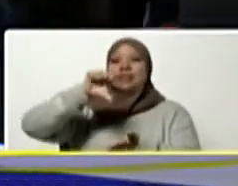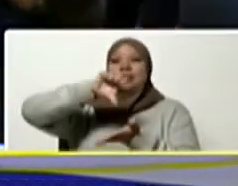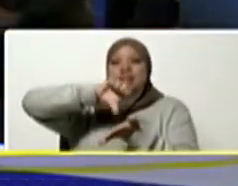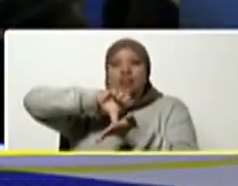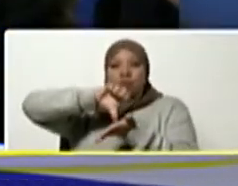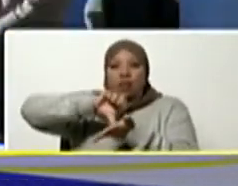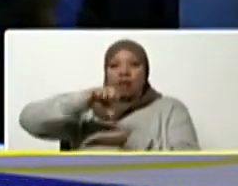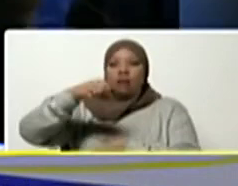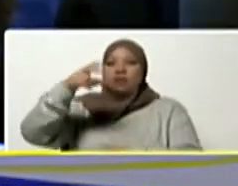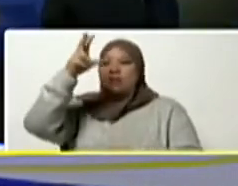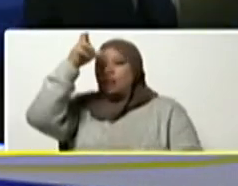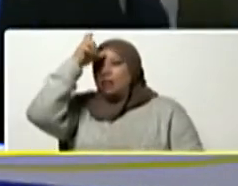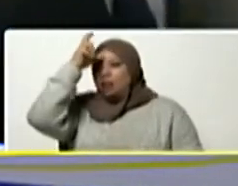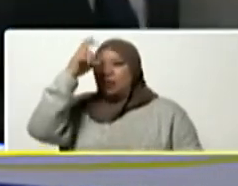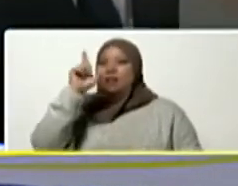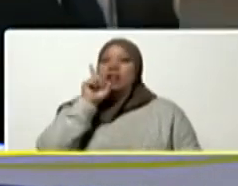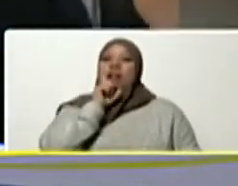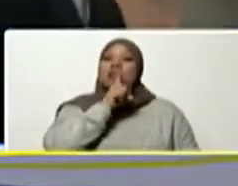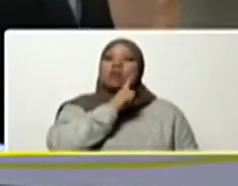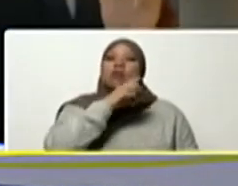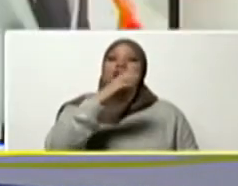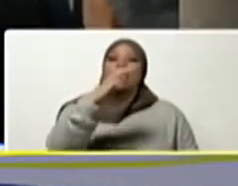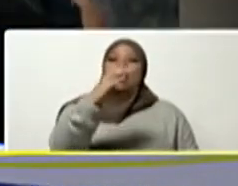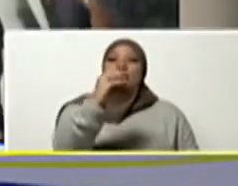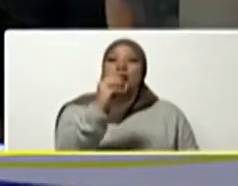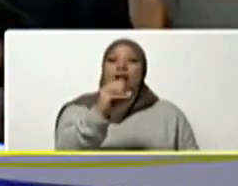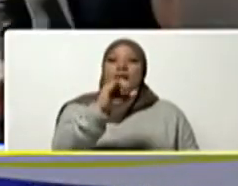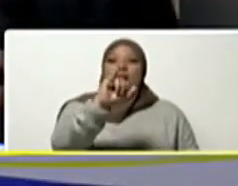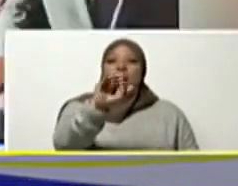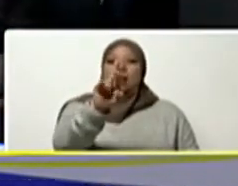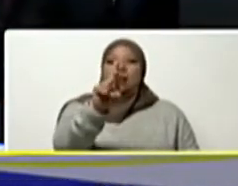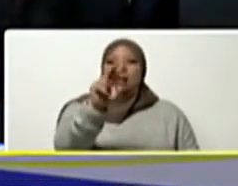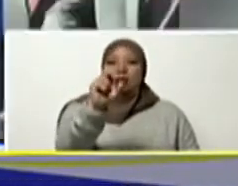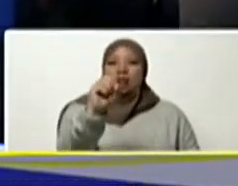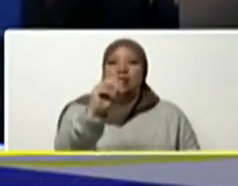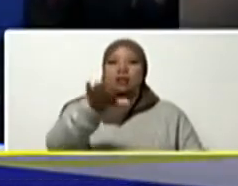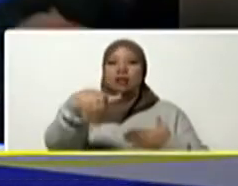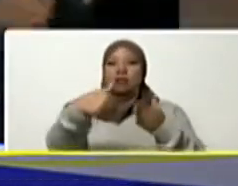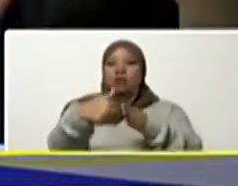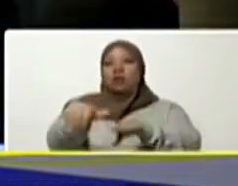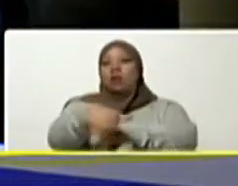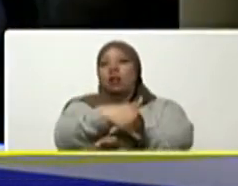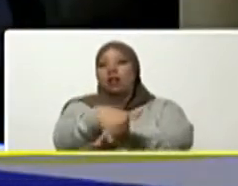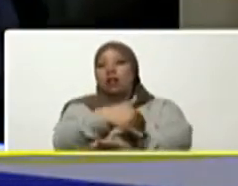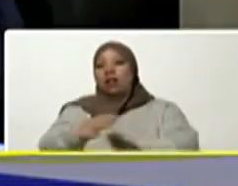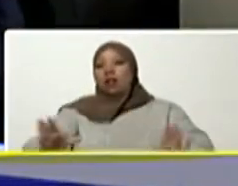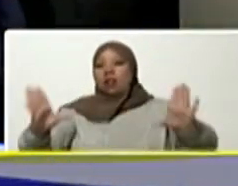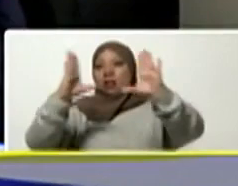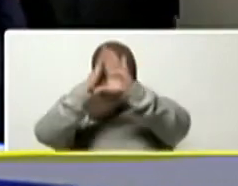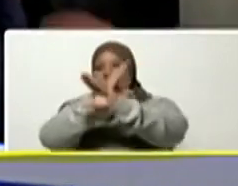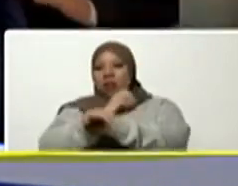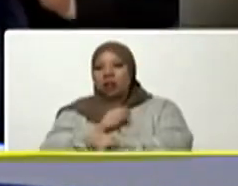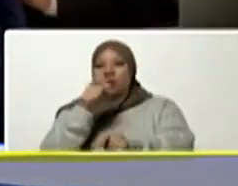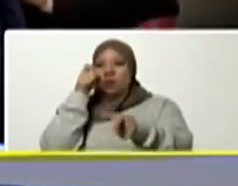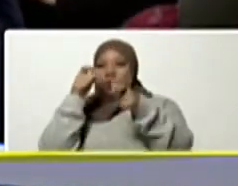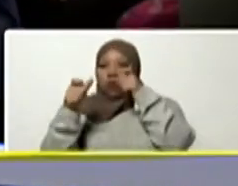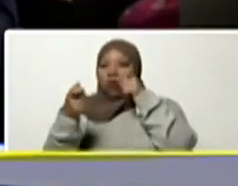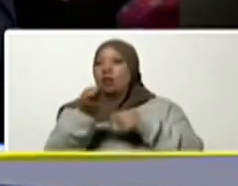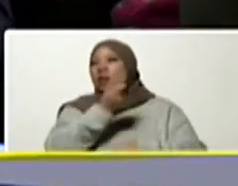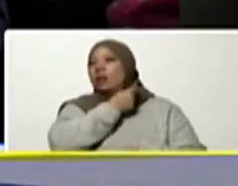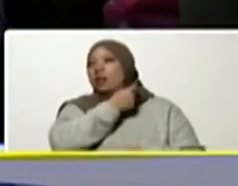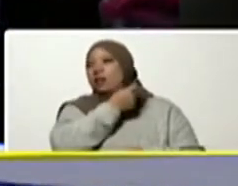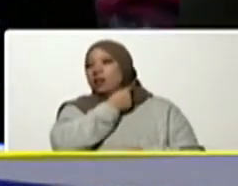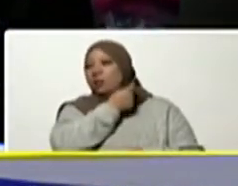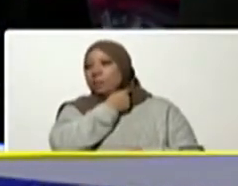fuimos llegando la primera noche al Cairo. Nos fuimos para la calle, señor fiscal general,